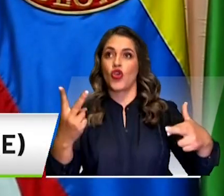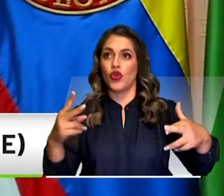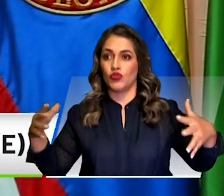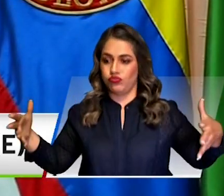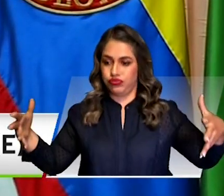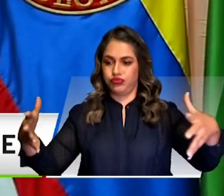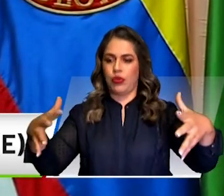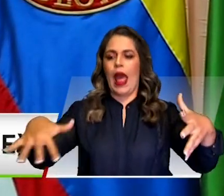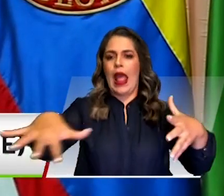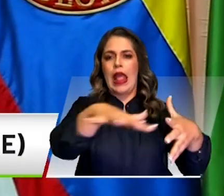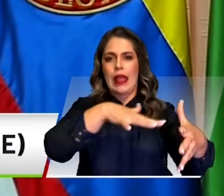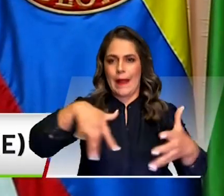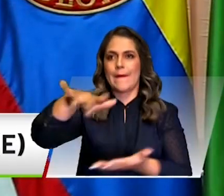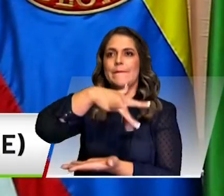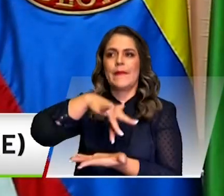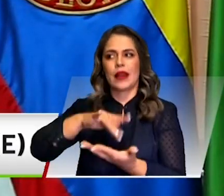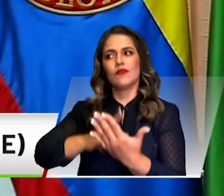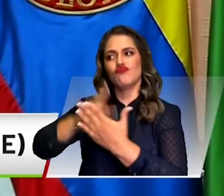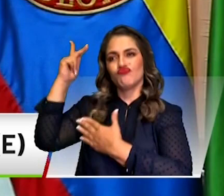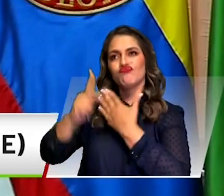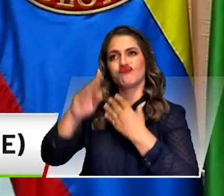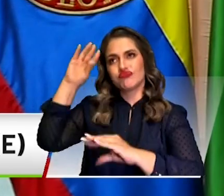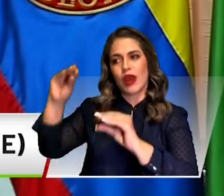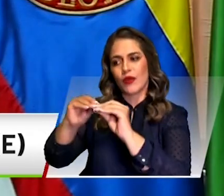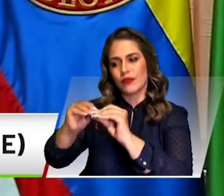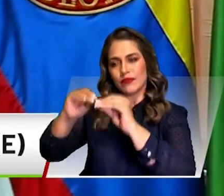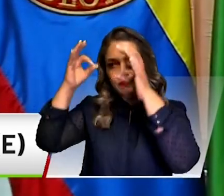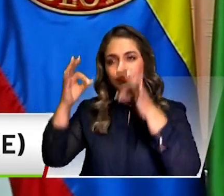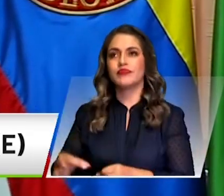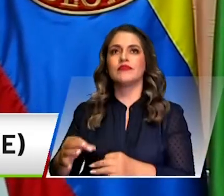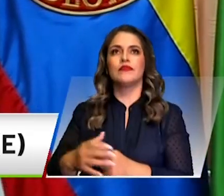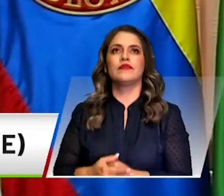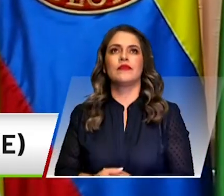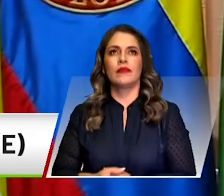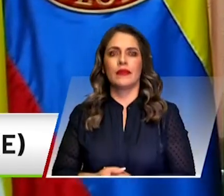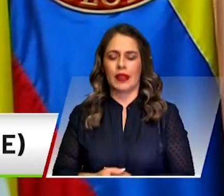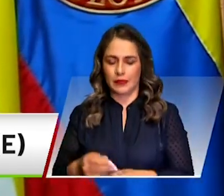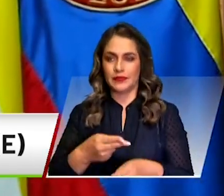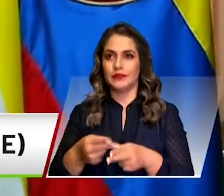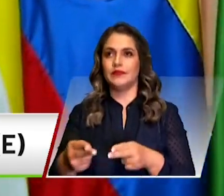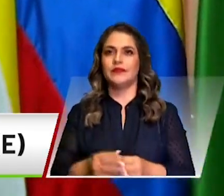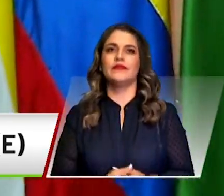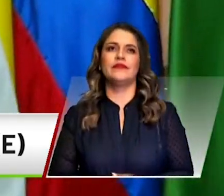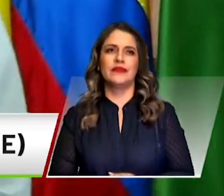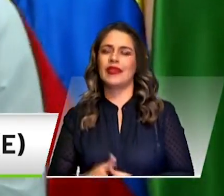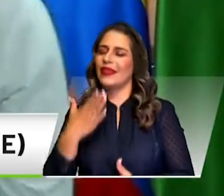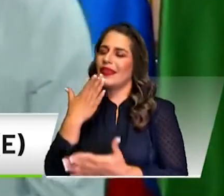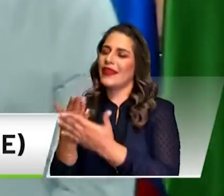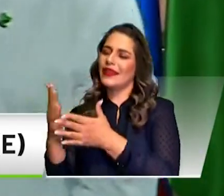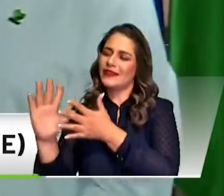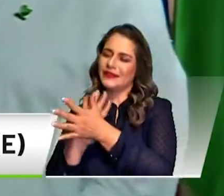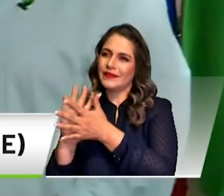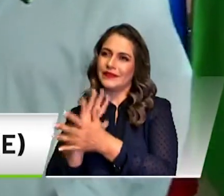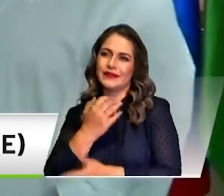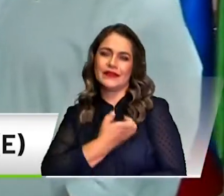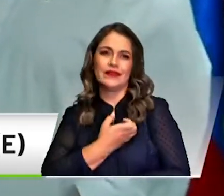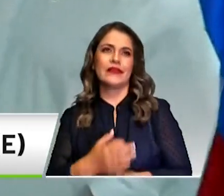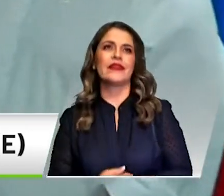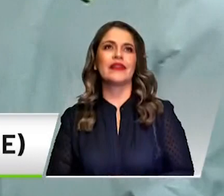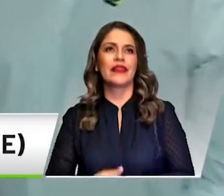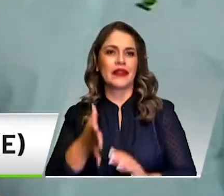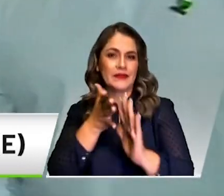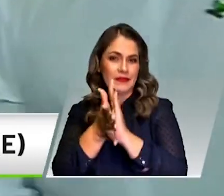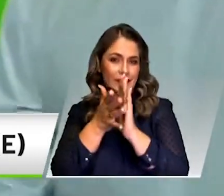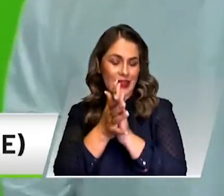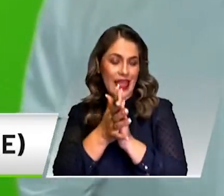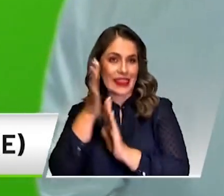reafirmamos nuestro proyecto y nuestro compromiso de tener el proyecto parques de río para llegar aquí muchas gracias alcalde esta es pues la información acá desde el